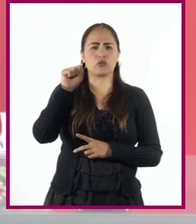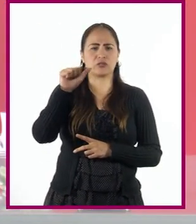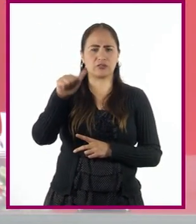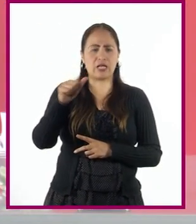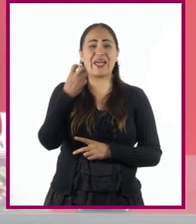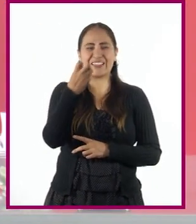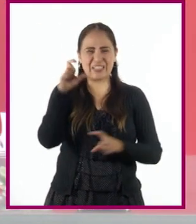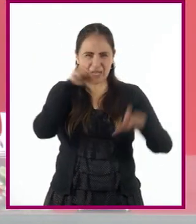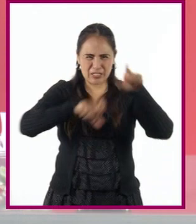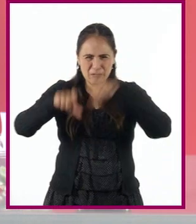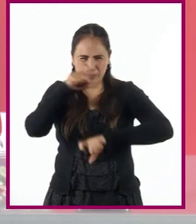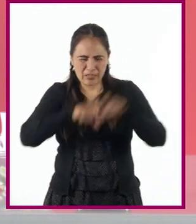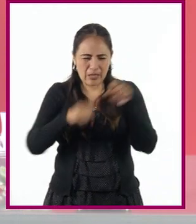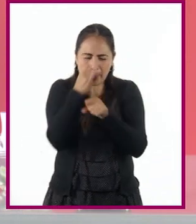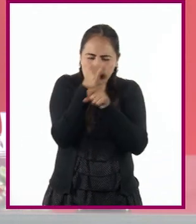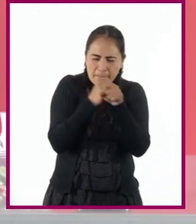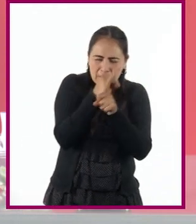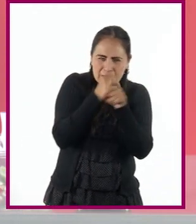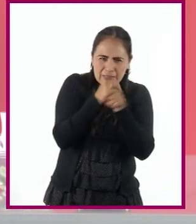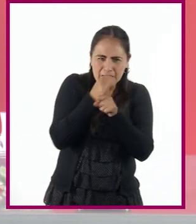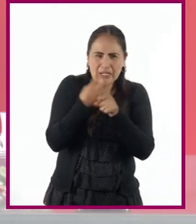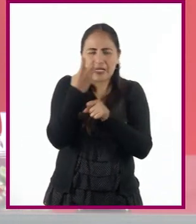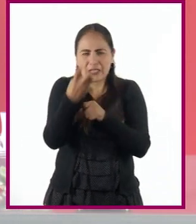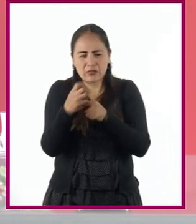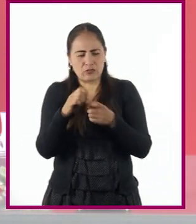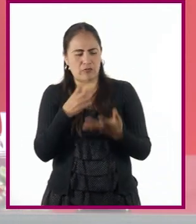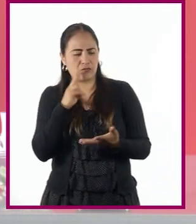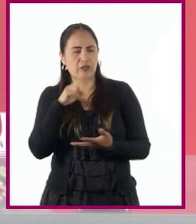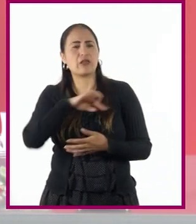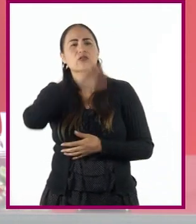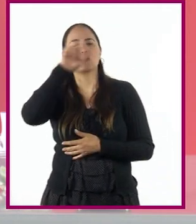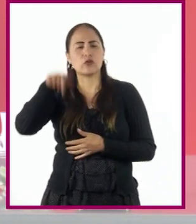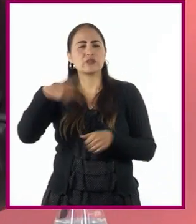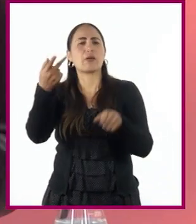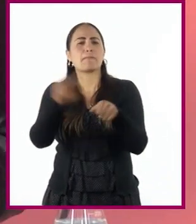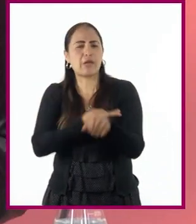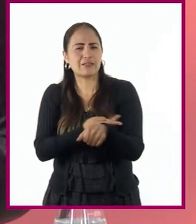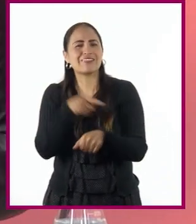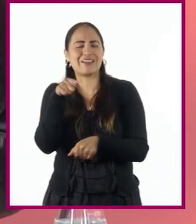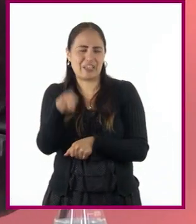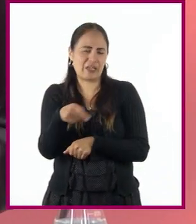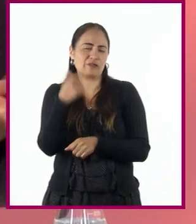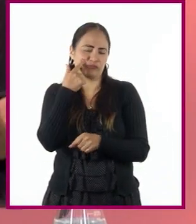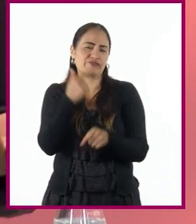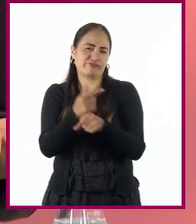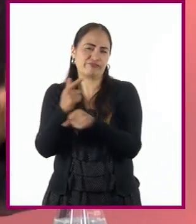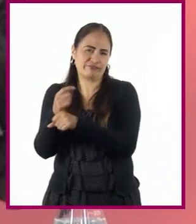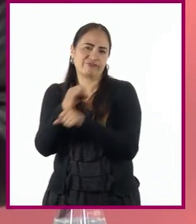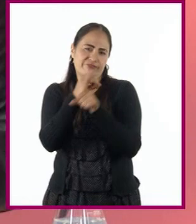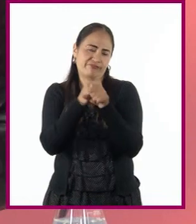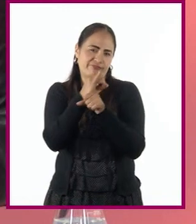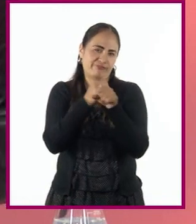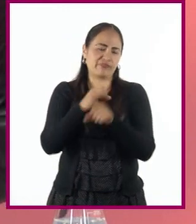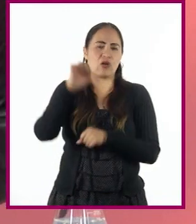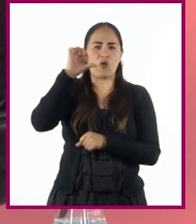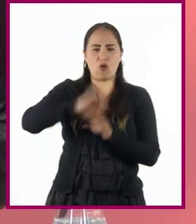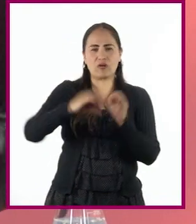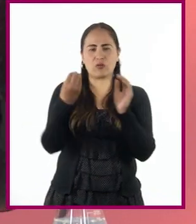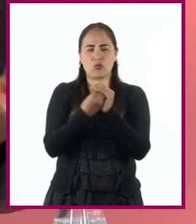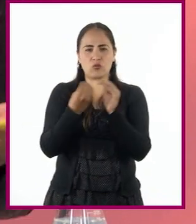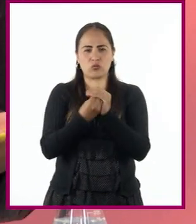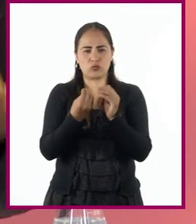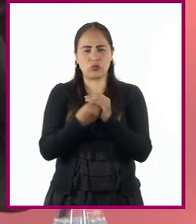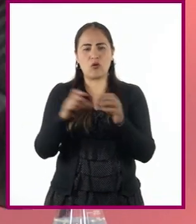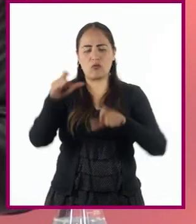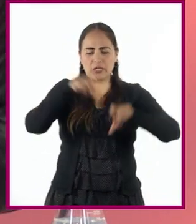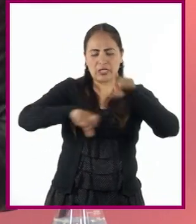estas transformaciones y así predecir qué sucederá con las sustancias. Como observaron, en esta sesión, una reacción química es